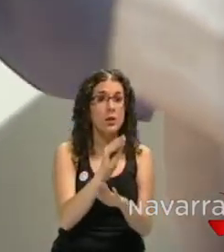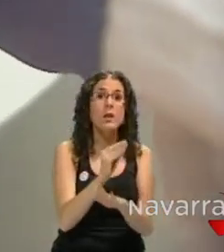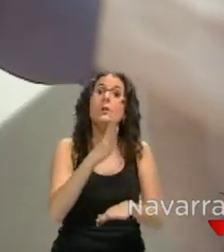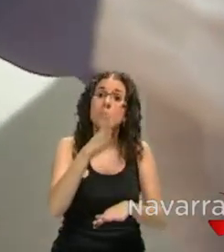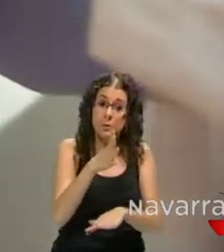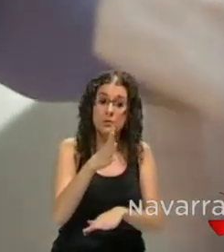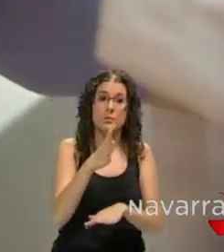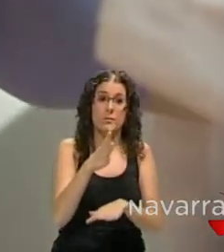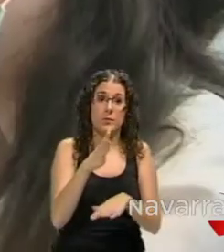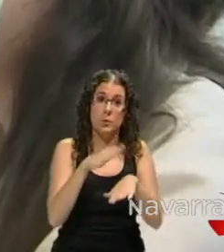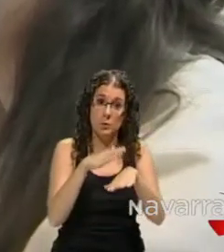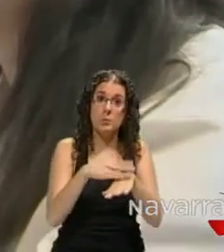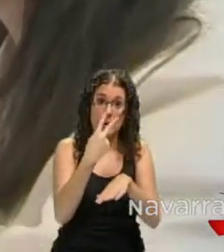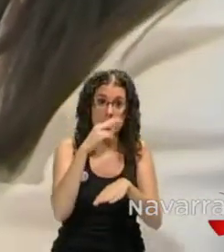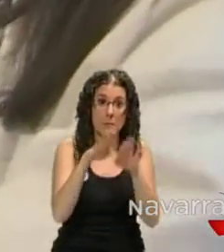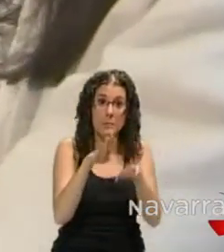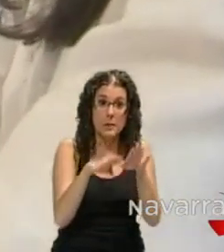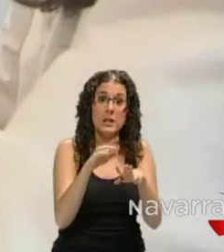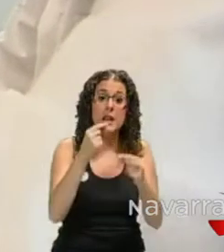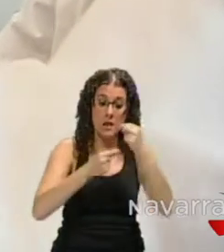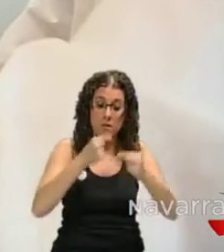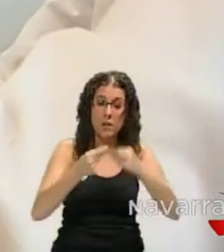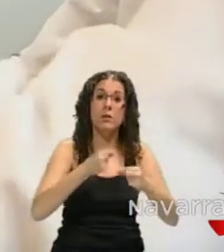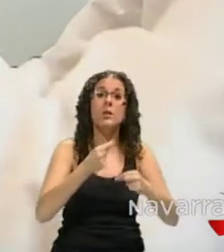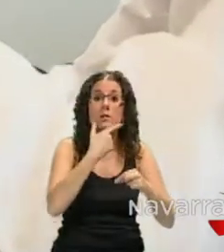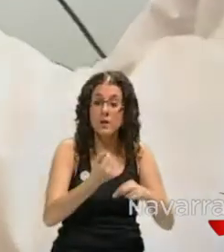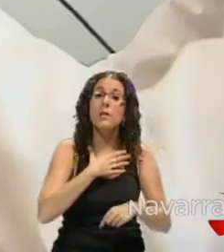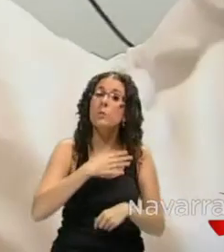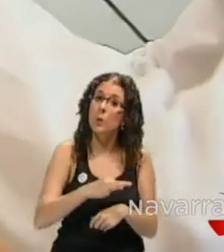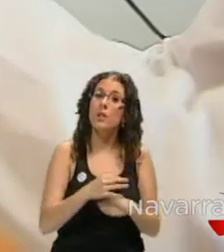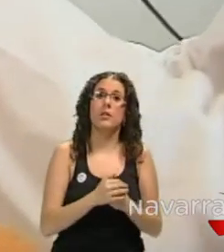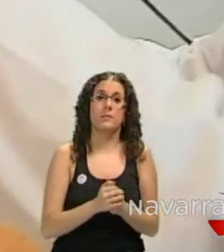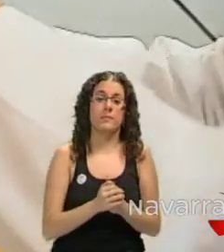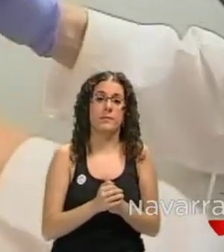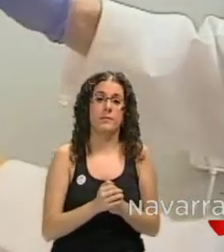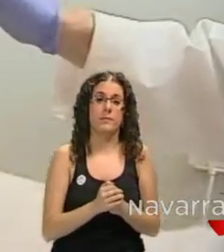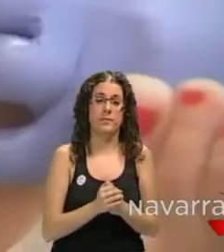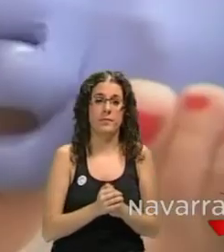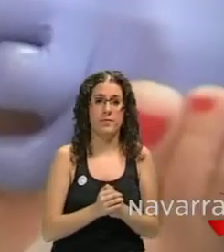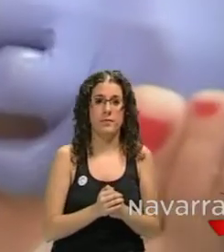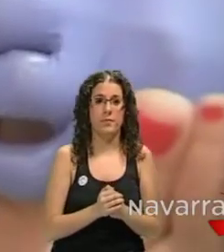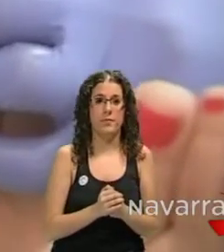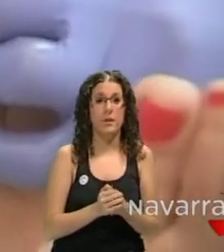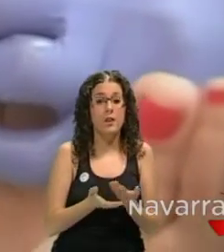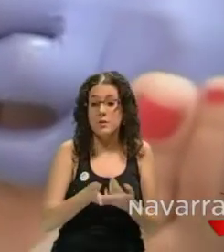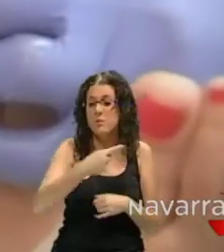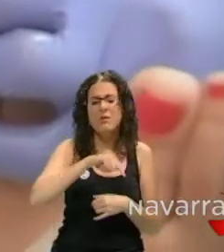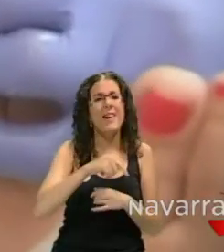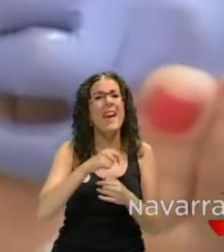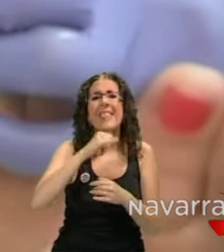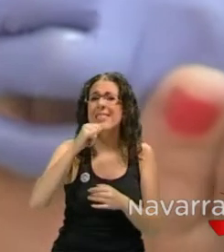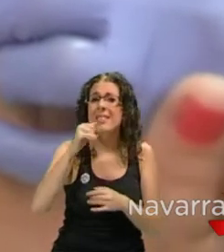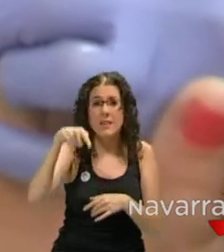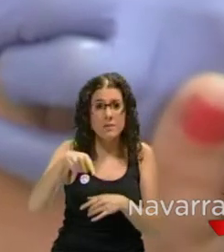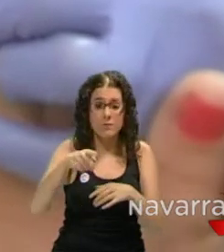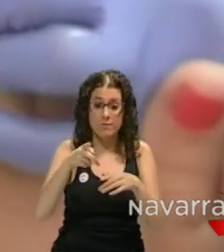infecciones entran por los pies. Son de los lugares más problemáticos. Están en carga, nunca les damos un descanso